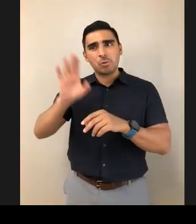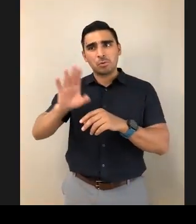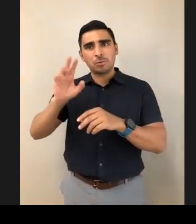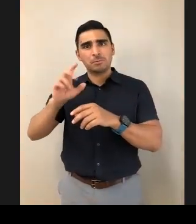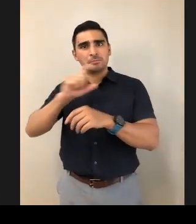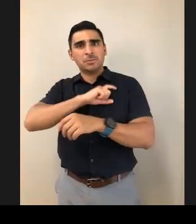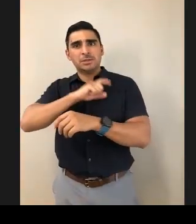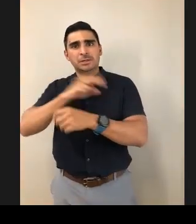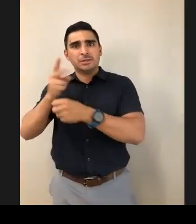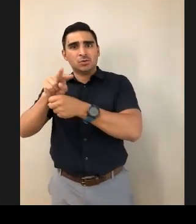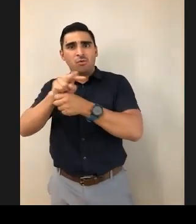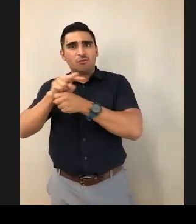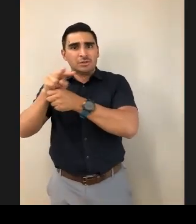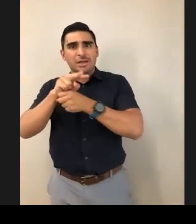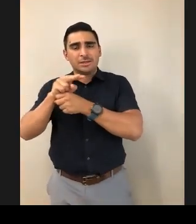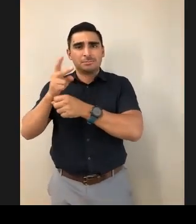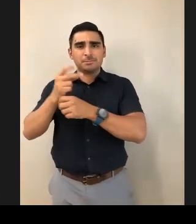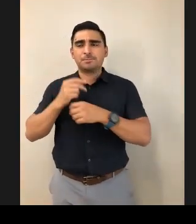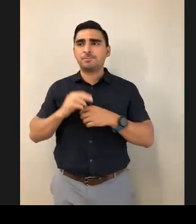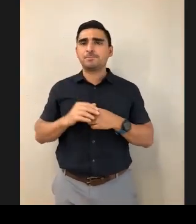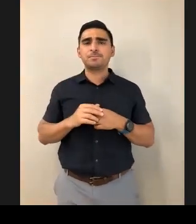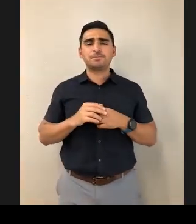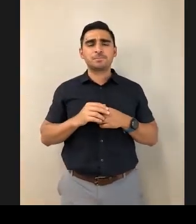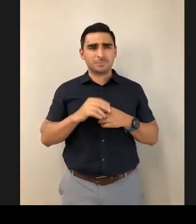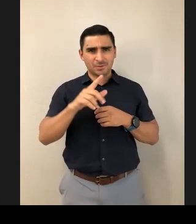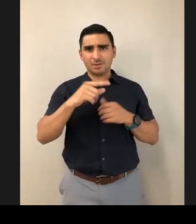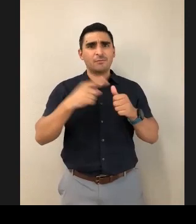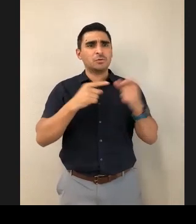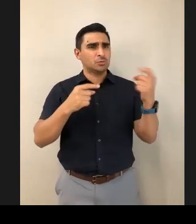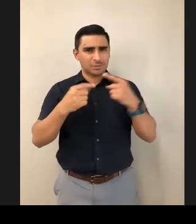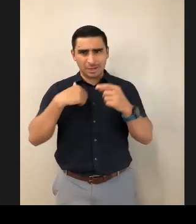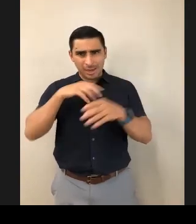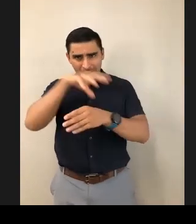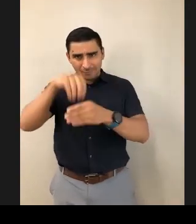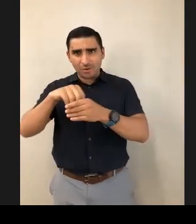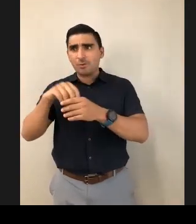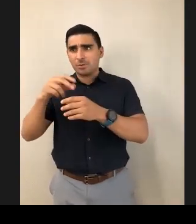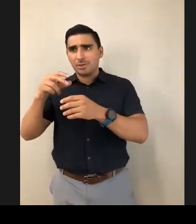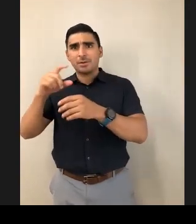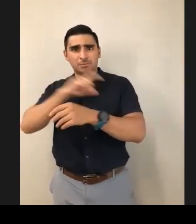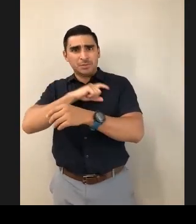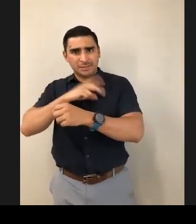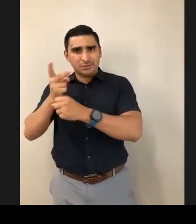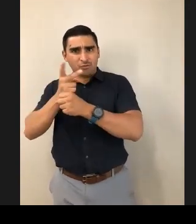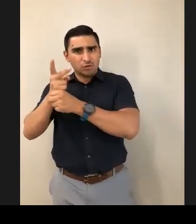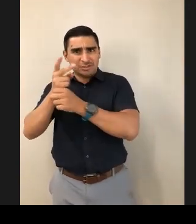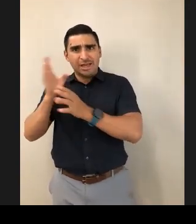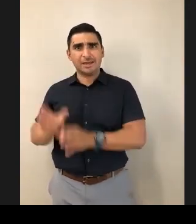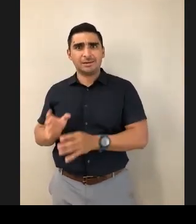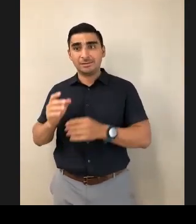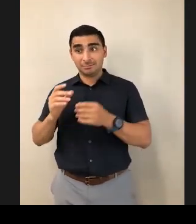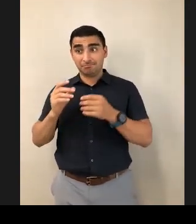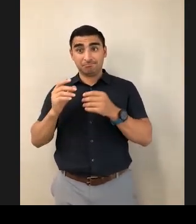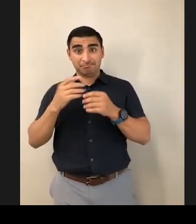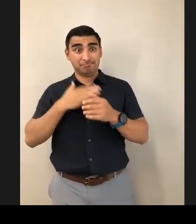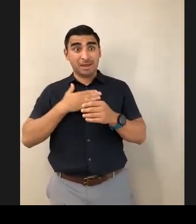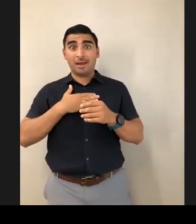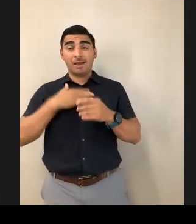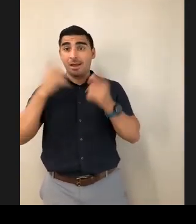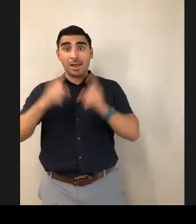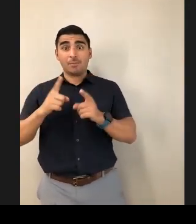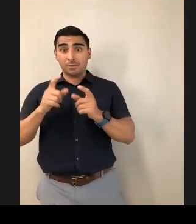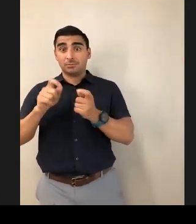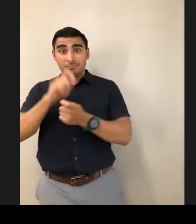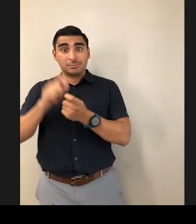día bonito. Yo soy Sherry Downs. Voy a contestar la pregunta en cómo me